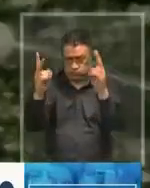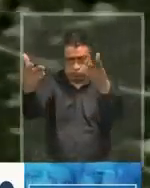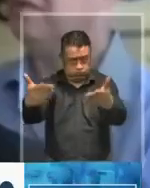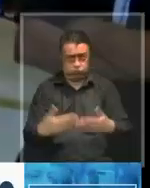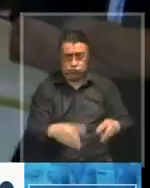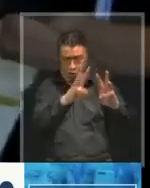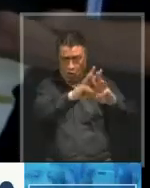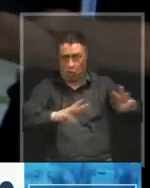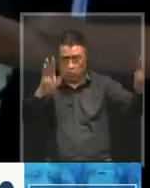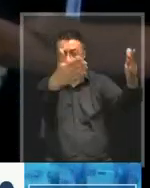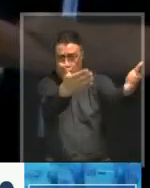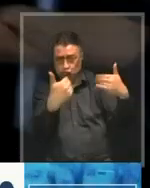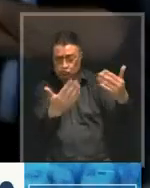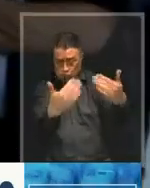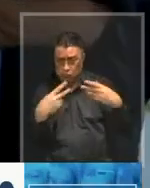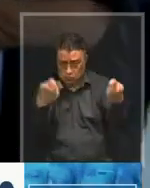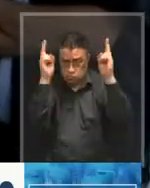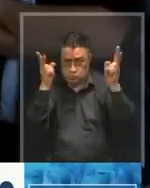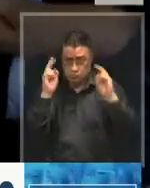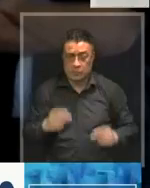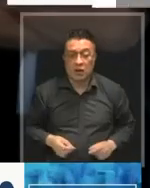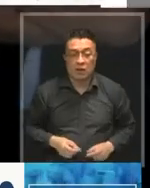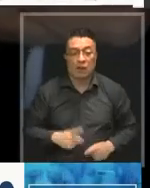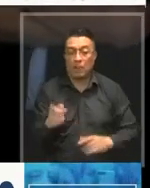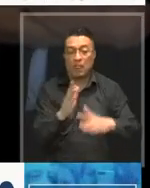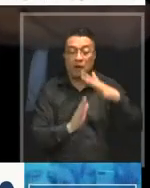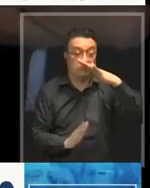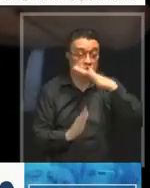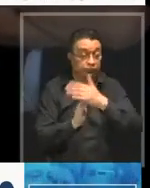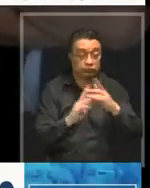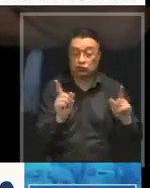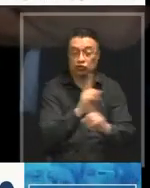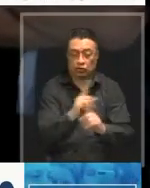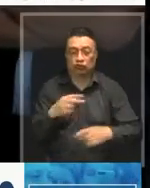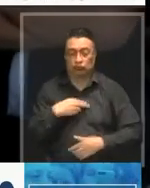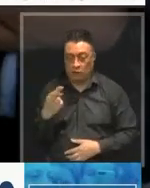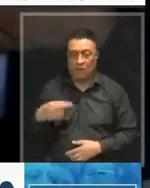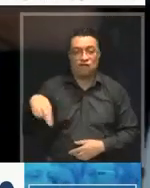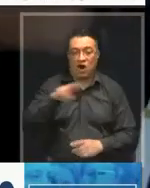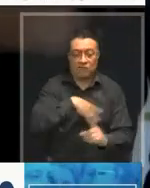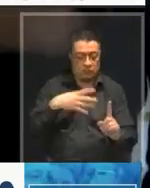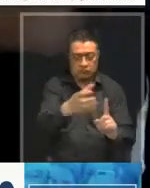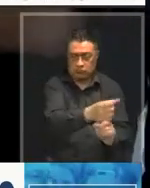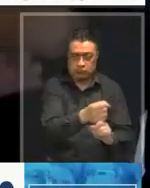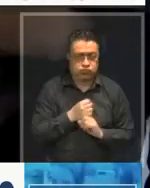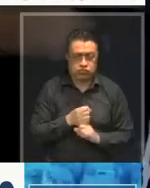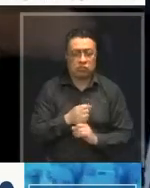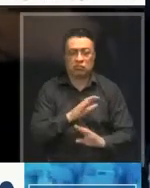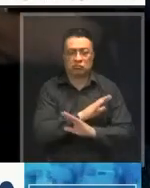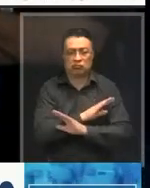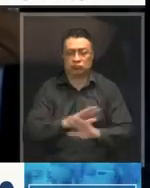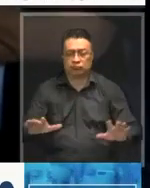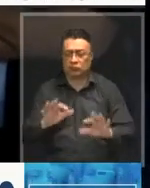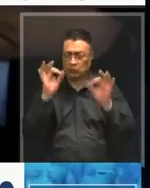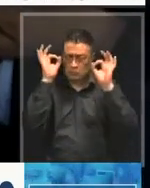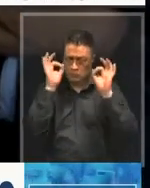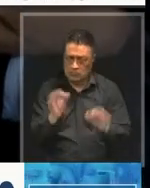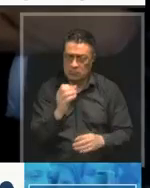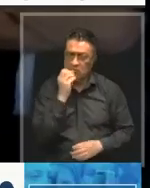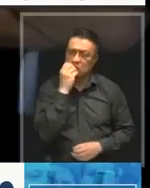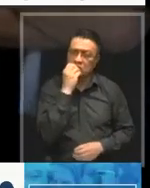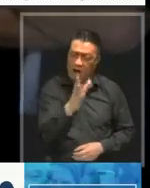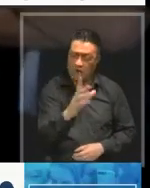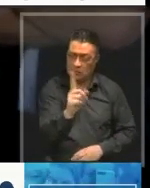ONU. No habrá un alto al fuego sin el regreso de nuestros rehenes. Sáquenlo completamente del léxico, se lo decimos a